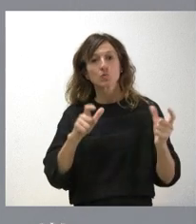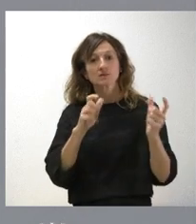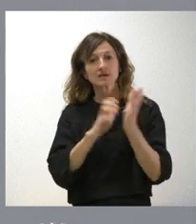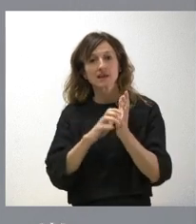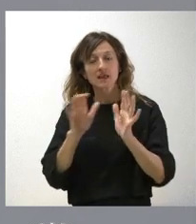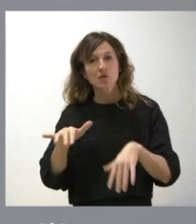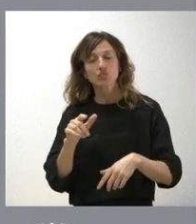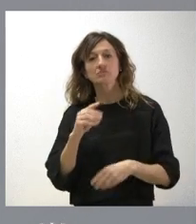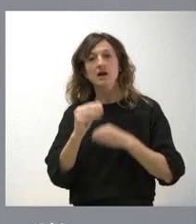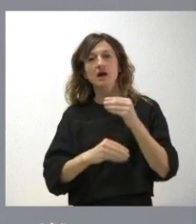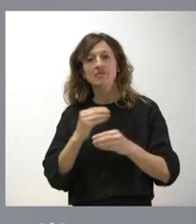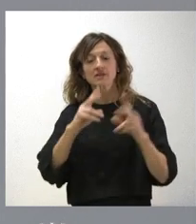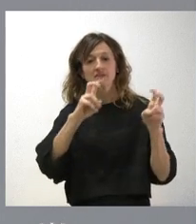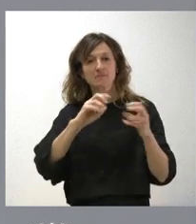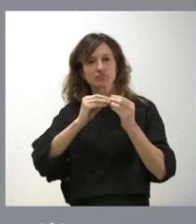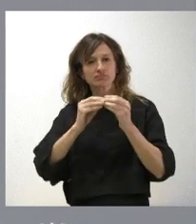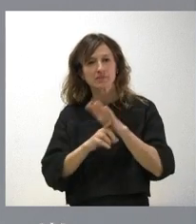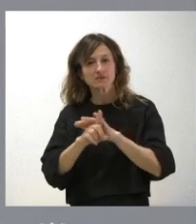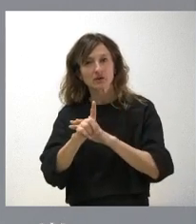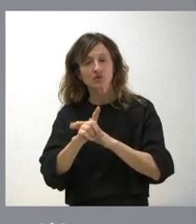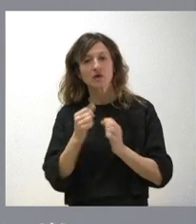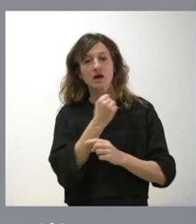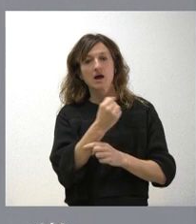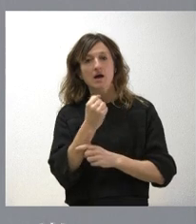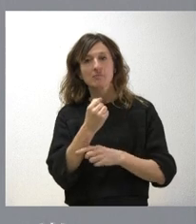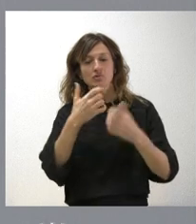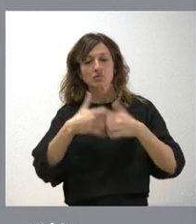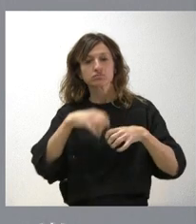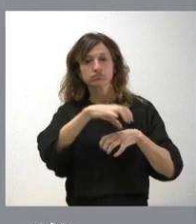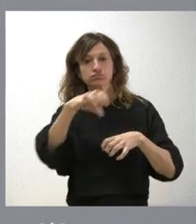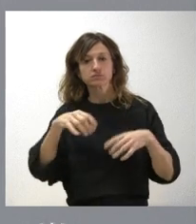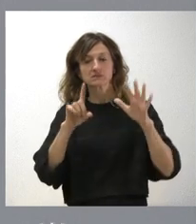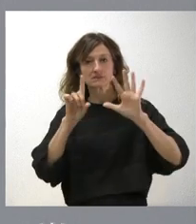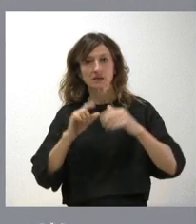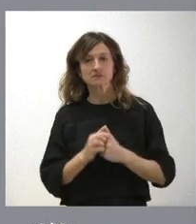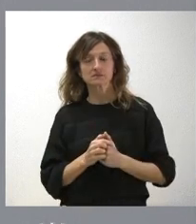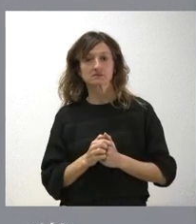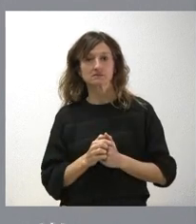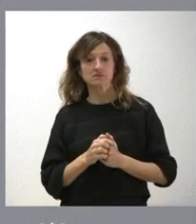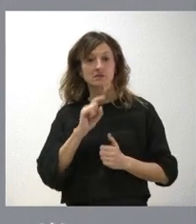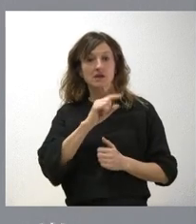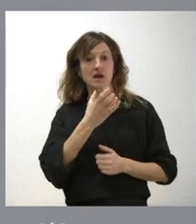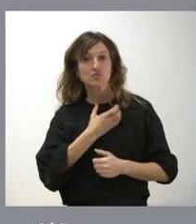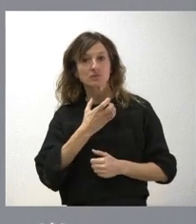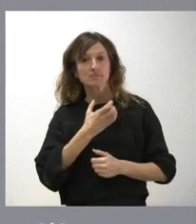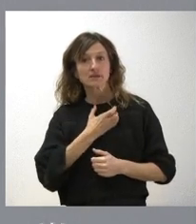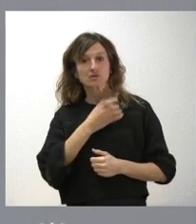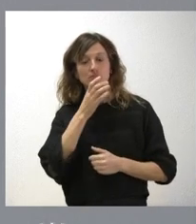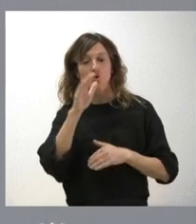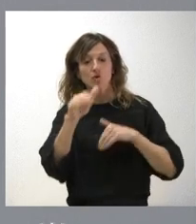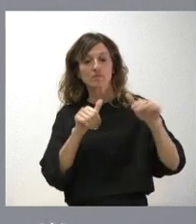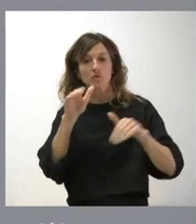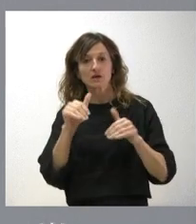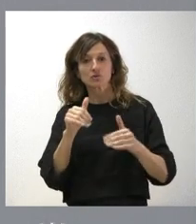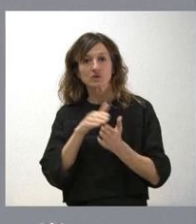León El pema y estamos apoyando seis polígonos empresariales de los ayuntamientos que se han presentado la convocatoria de